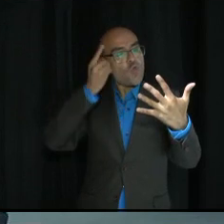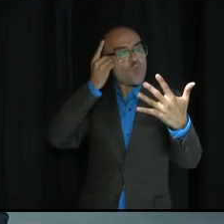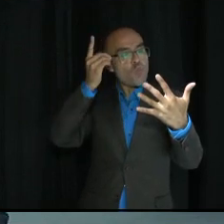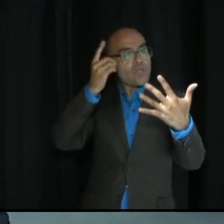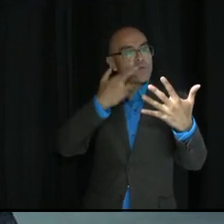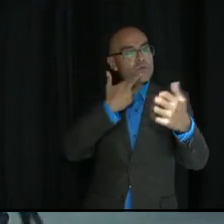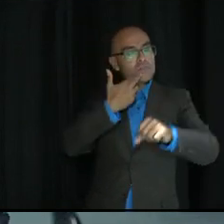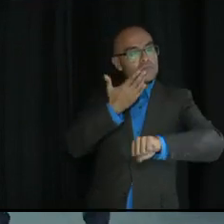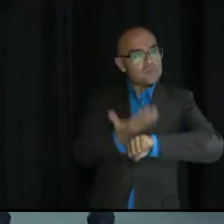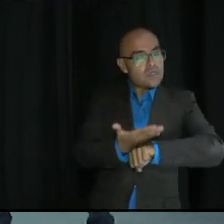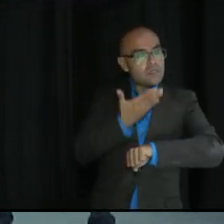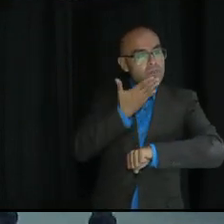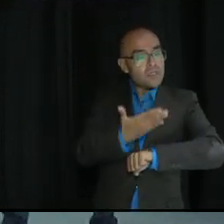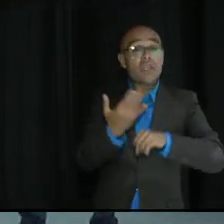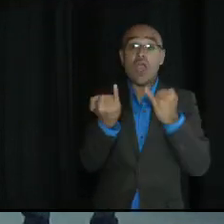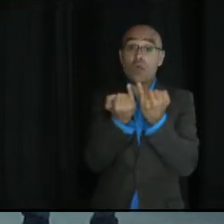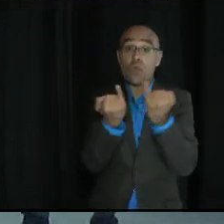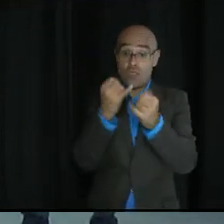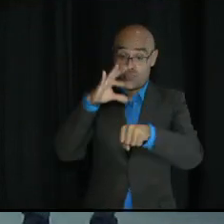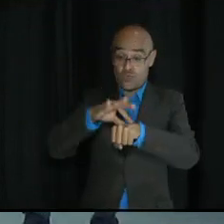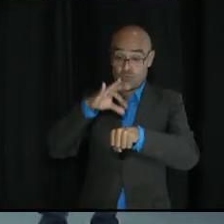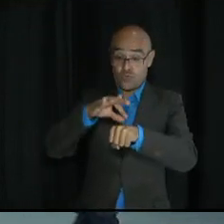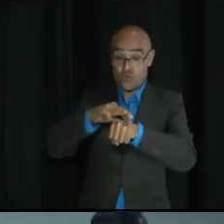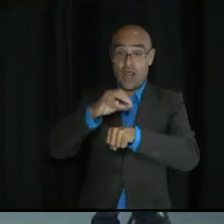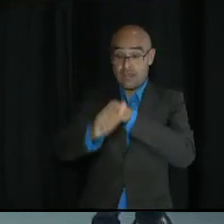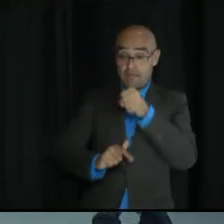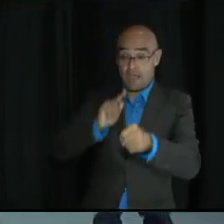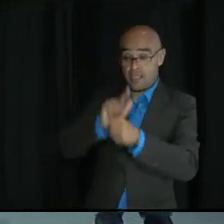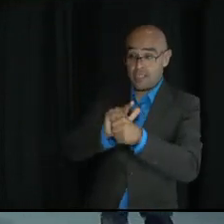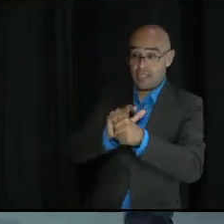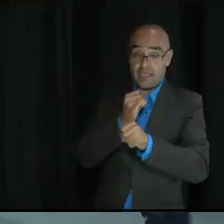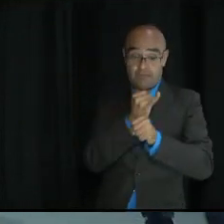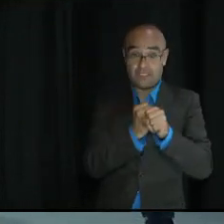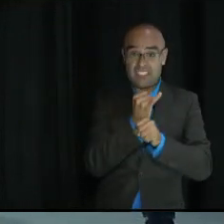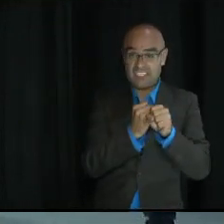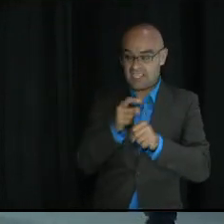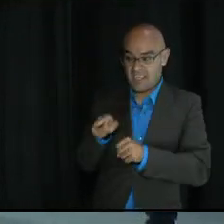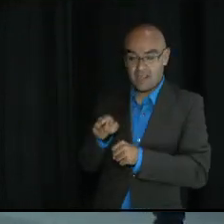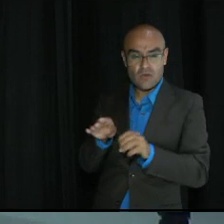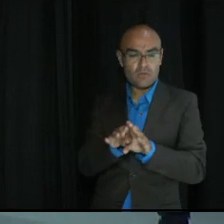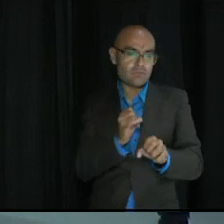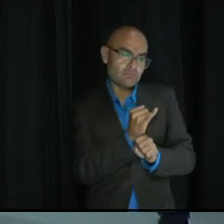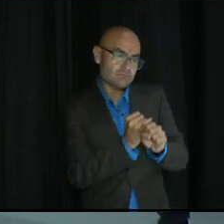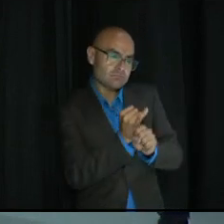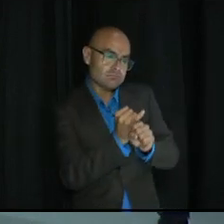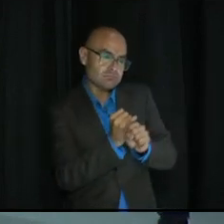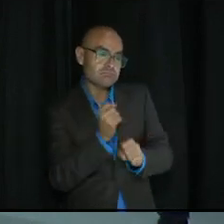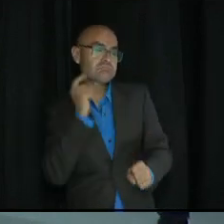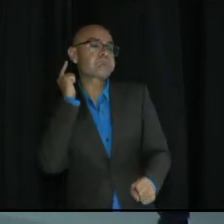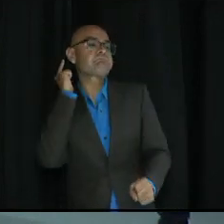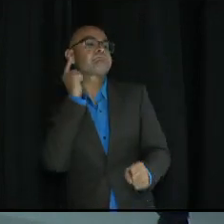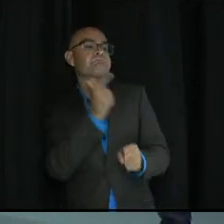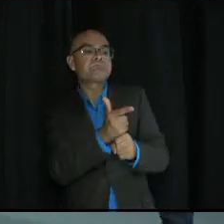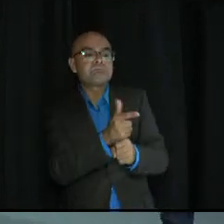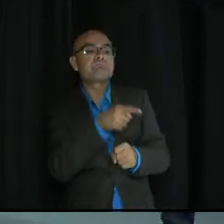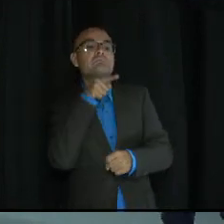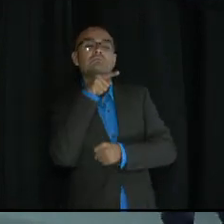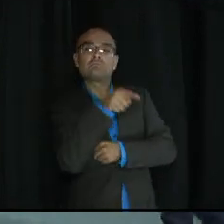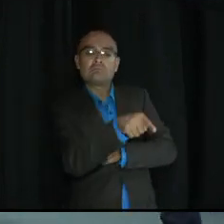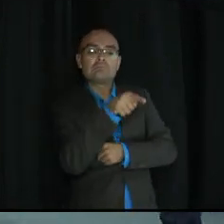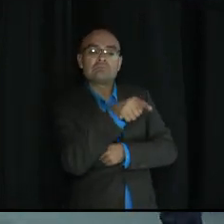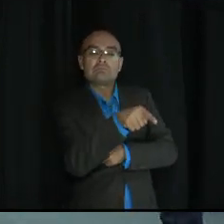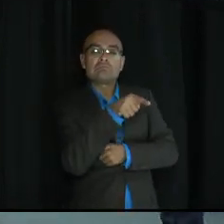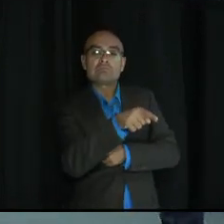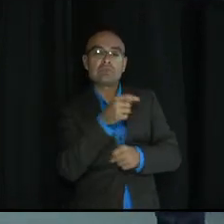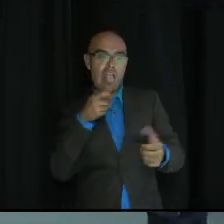del perito médico veterinario, si determinado animal es objeto de investigación, pues debe de